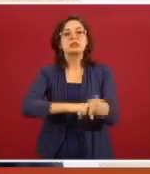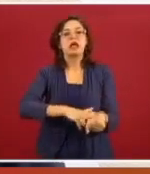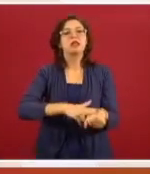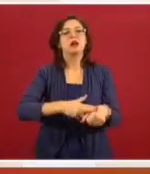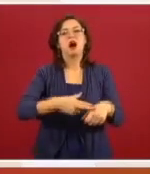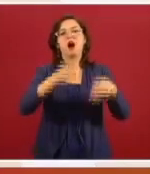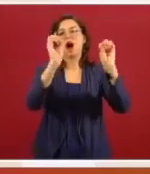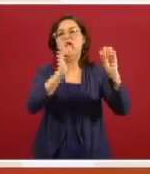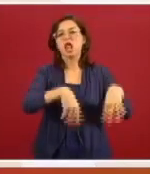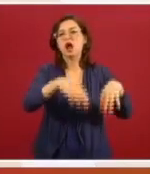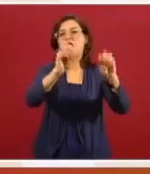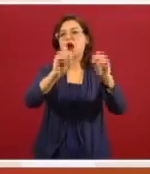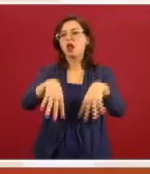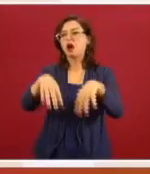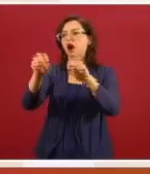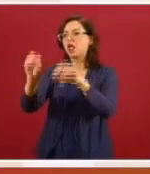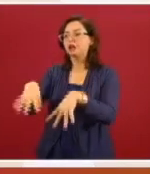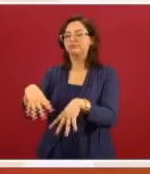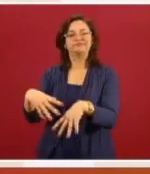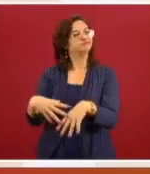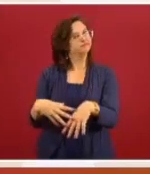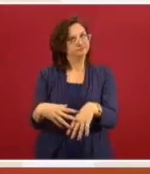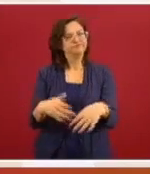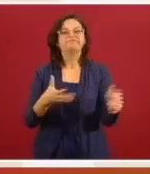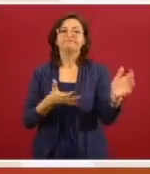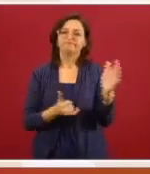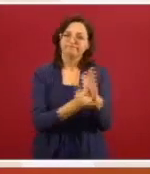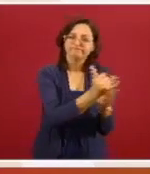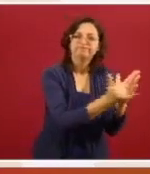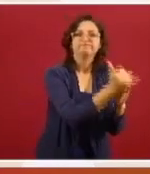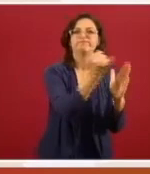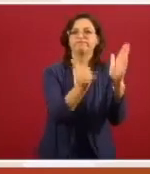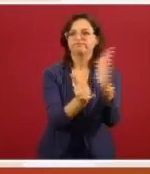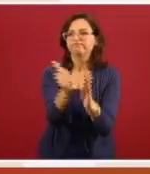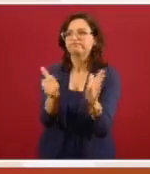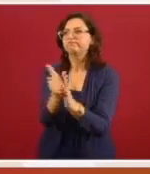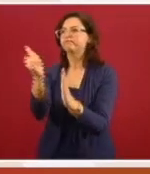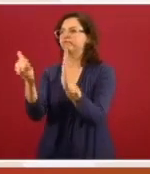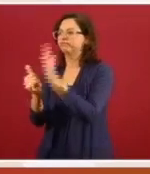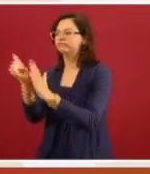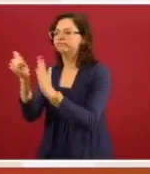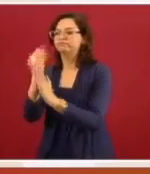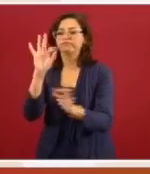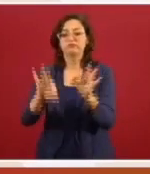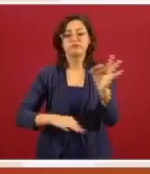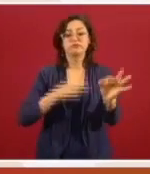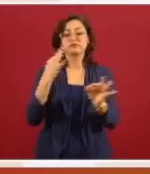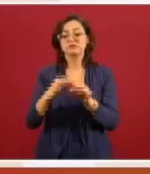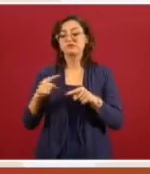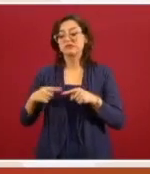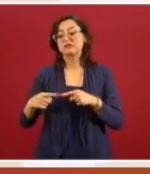abandonadas. Hemos hecho el compromiso de otorgar en este sexenio